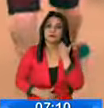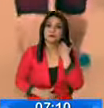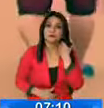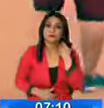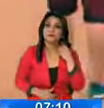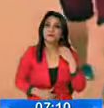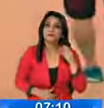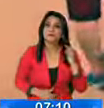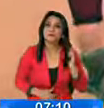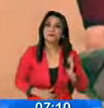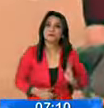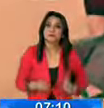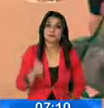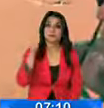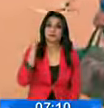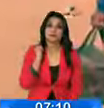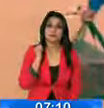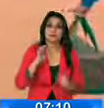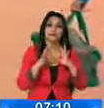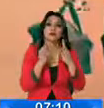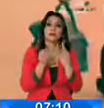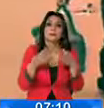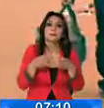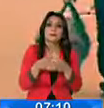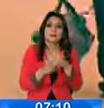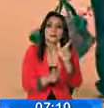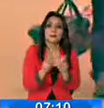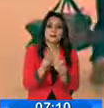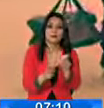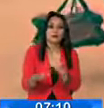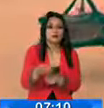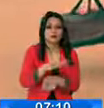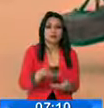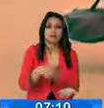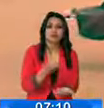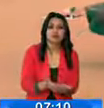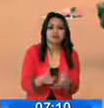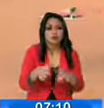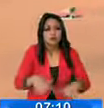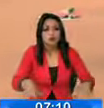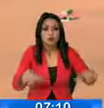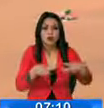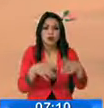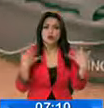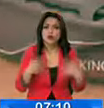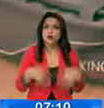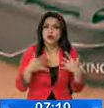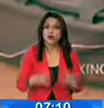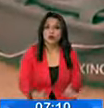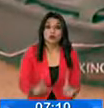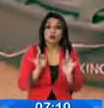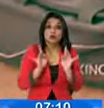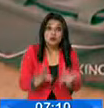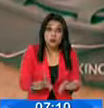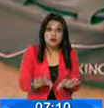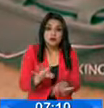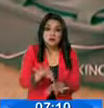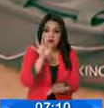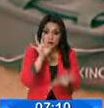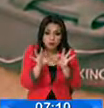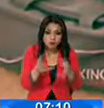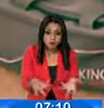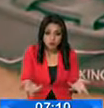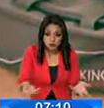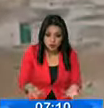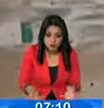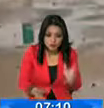Un día después, familiares de los afectados arribaron al sitio de la novedad y, por suerte, lograron encontrar las